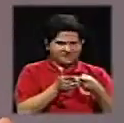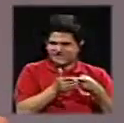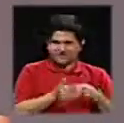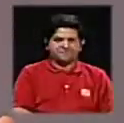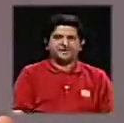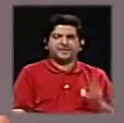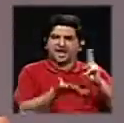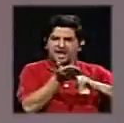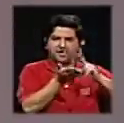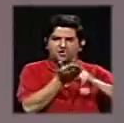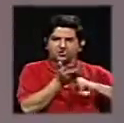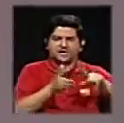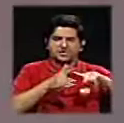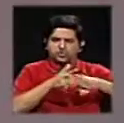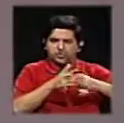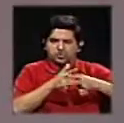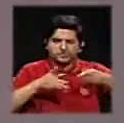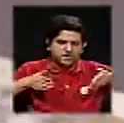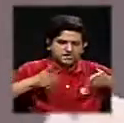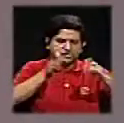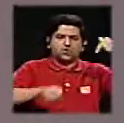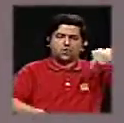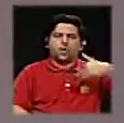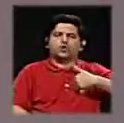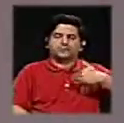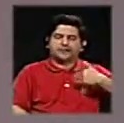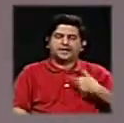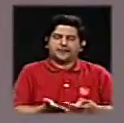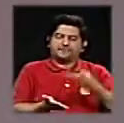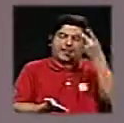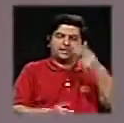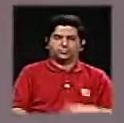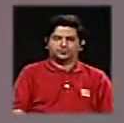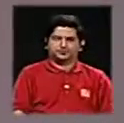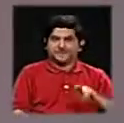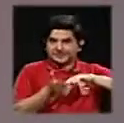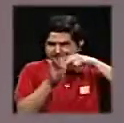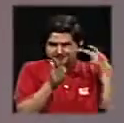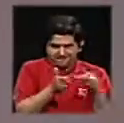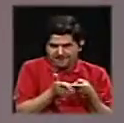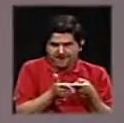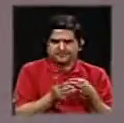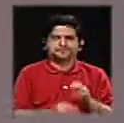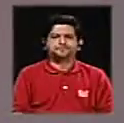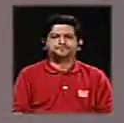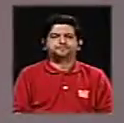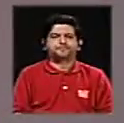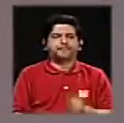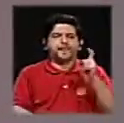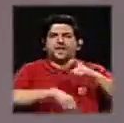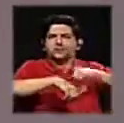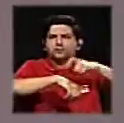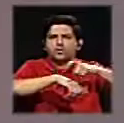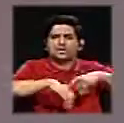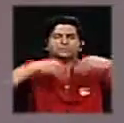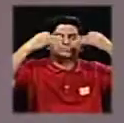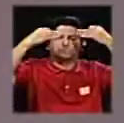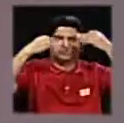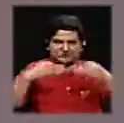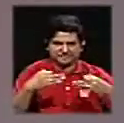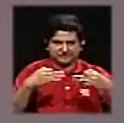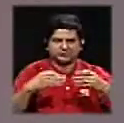al contrato de conservación vial que hay hoy en día vigente. Nos referimos a que, digamos, en algún momento se toma la